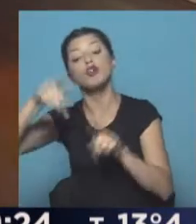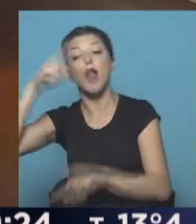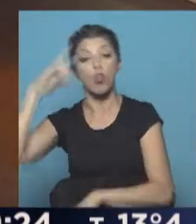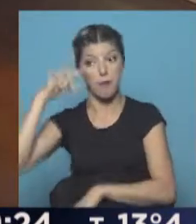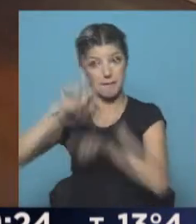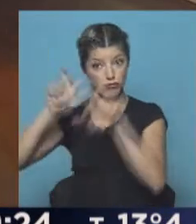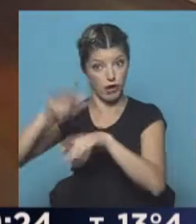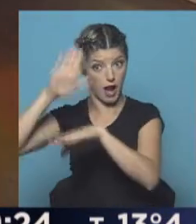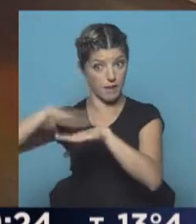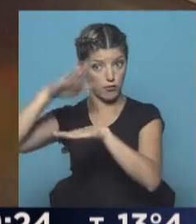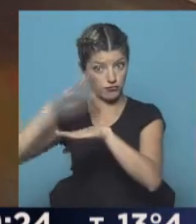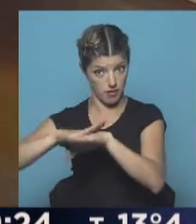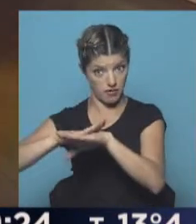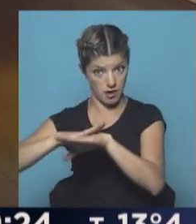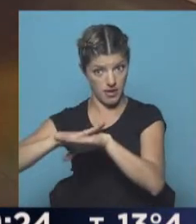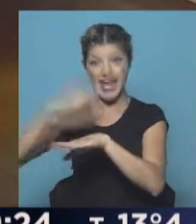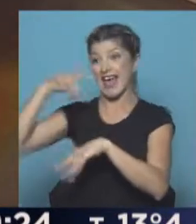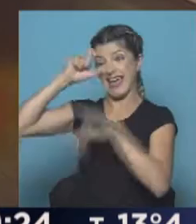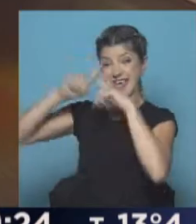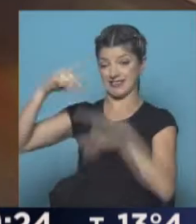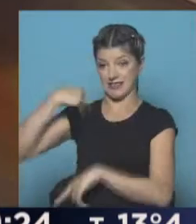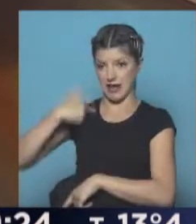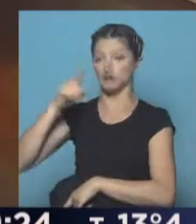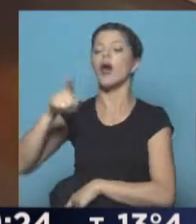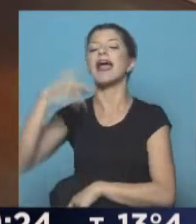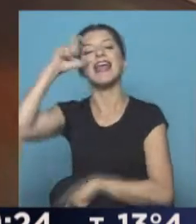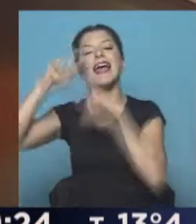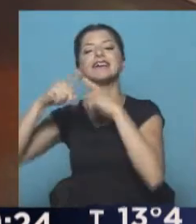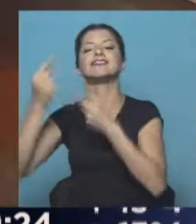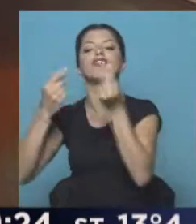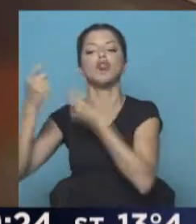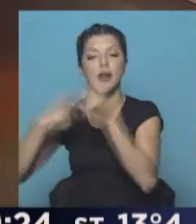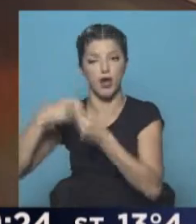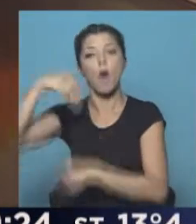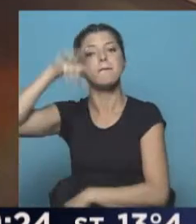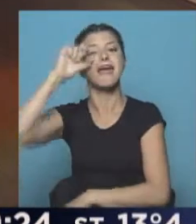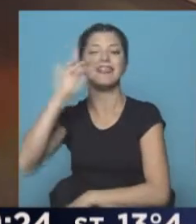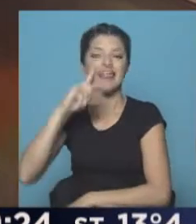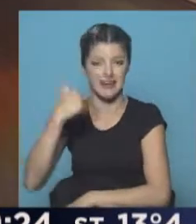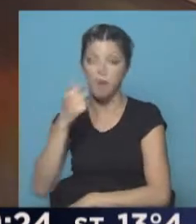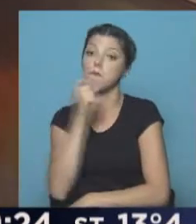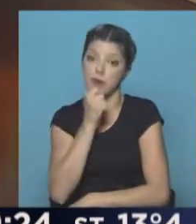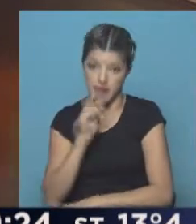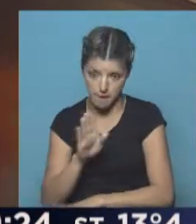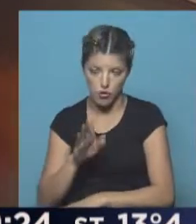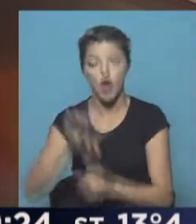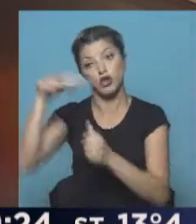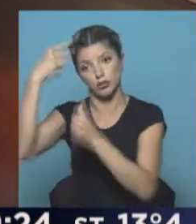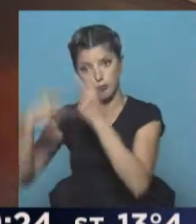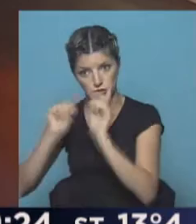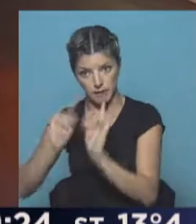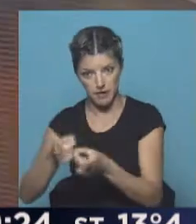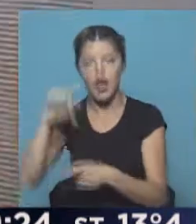acusados sindicalistas, entre ellos el ex tesorero del SOMU, Juan Manuel Abal Medina. Vamos a compartir algunos testimonios sobre este